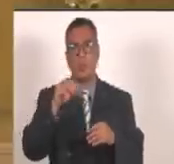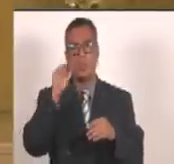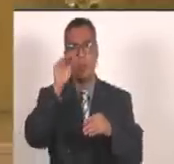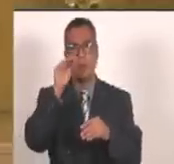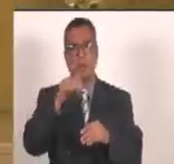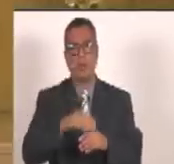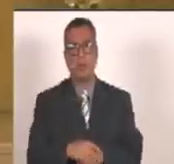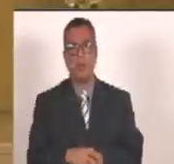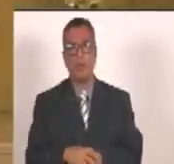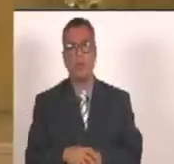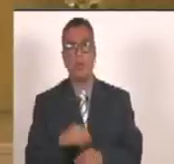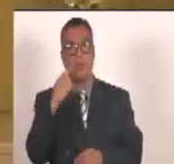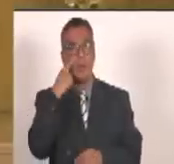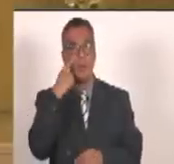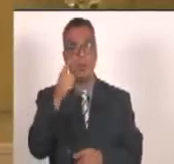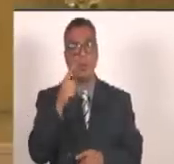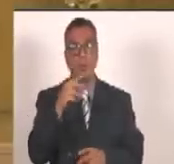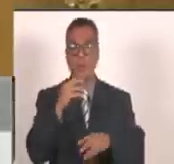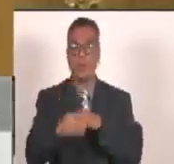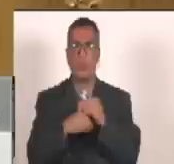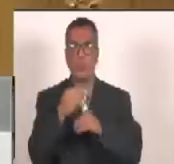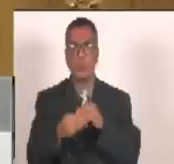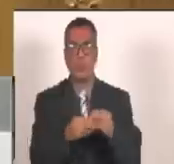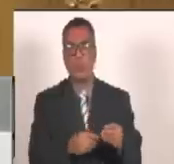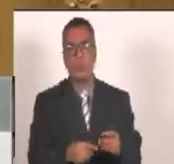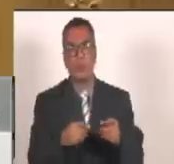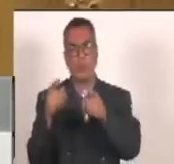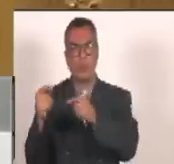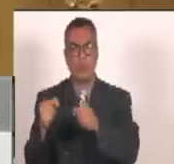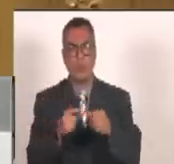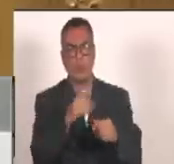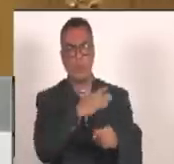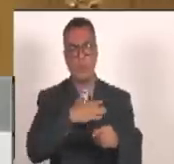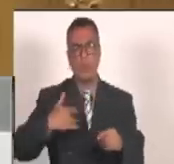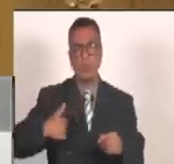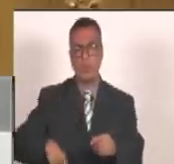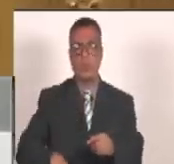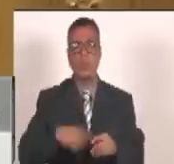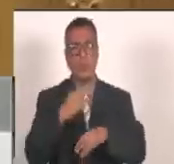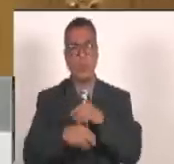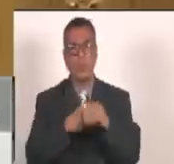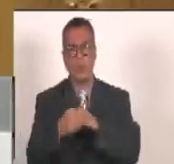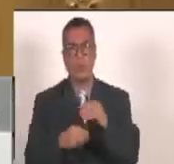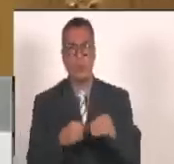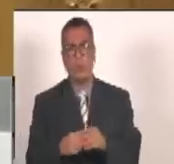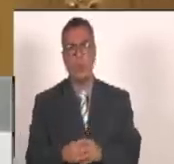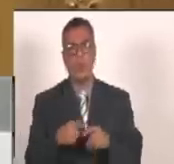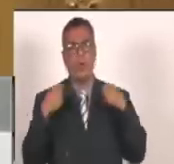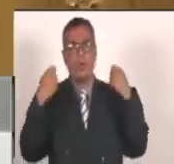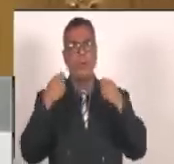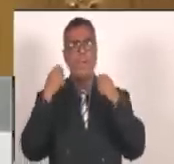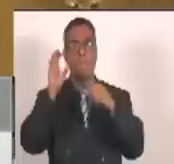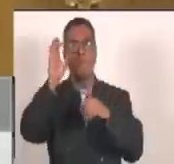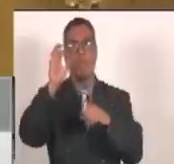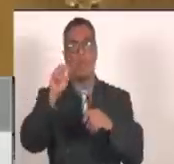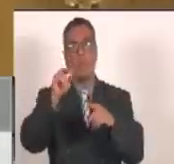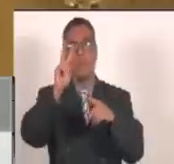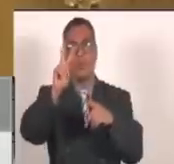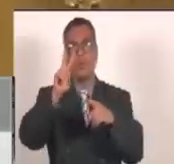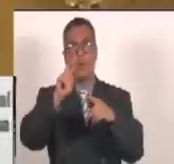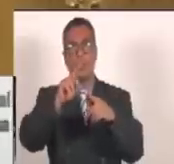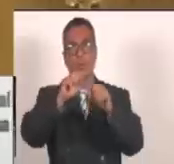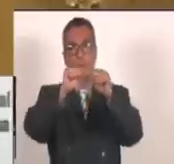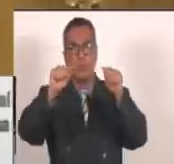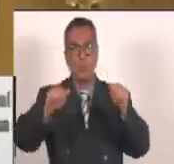futuro, para ver los nuevos mecanismos financieros que China ha venido implementando en su consigna un país, dos